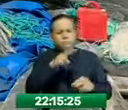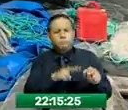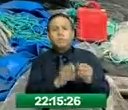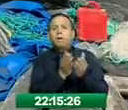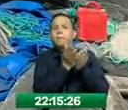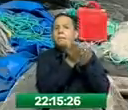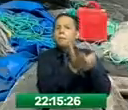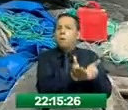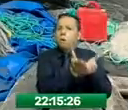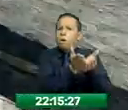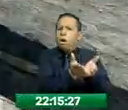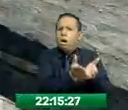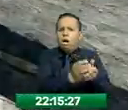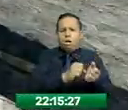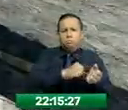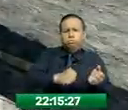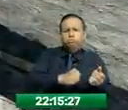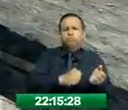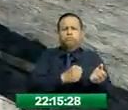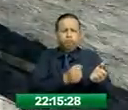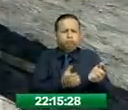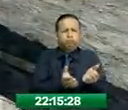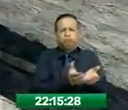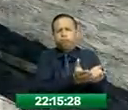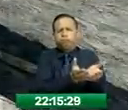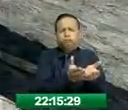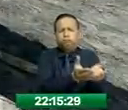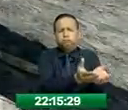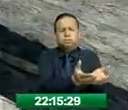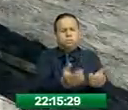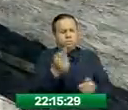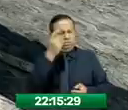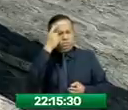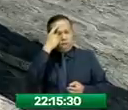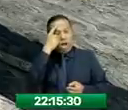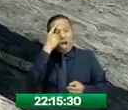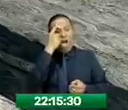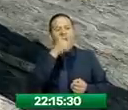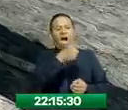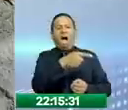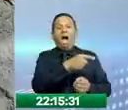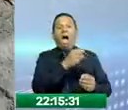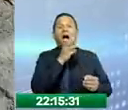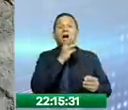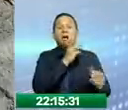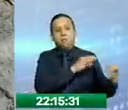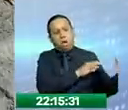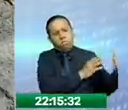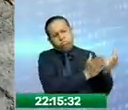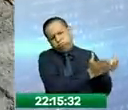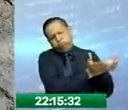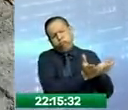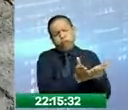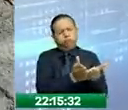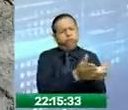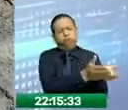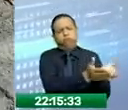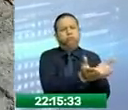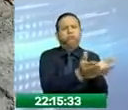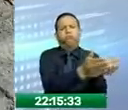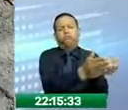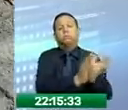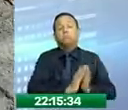y motores fuera de borda con lo cual se presume que ingresaban en alta mar para contaminar las embarcaciones